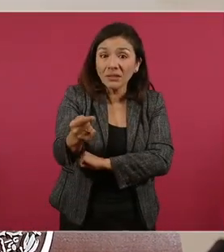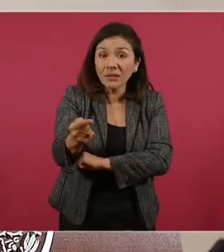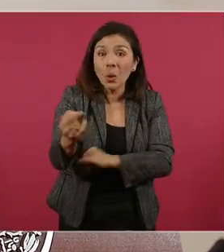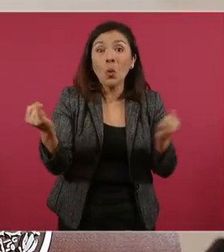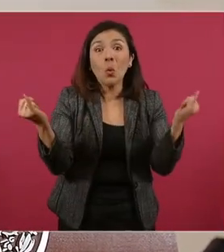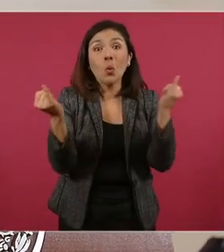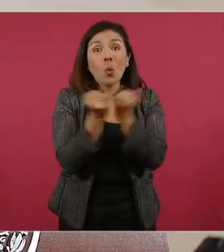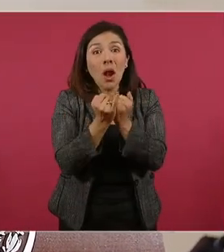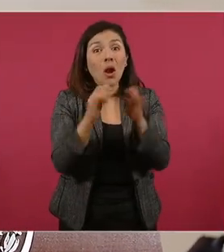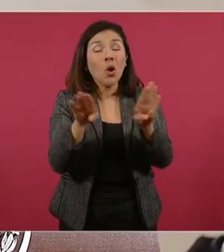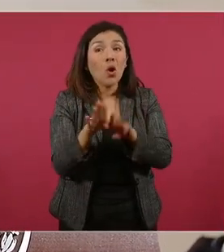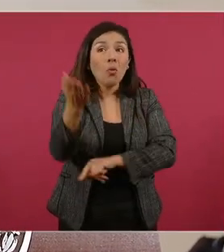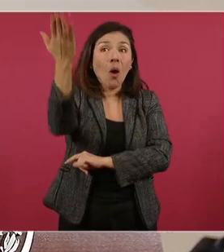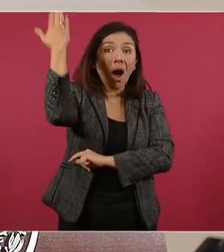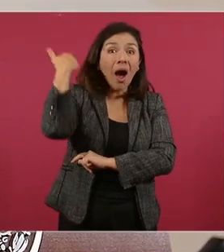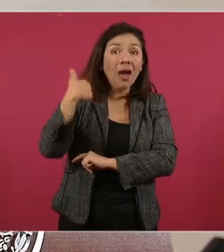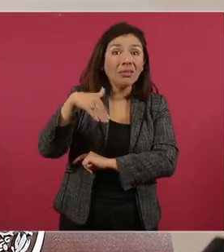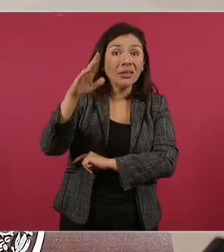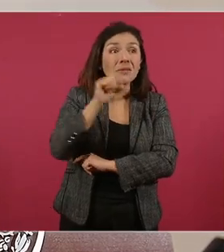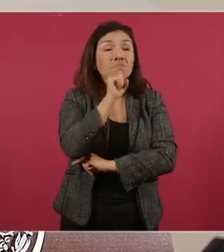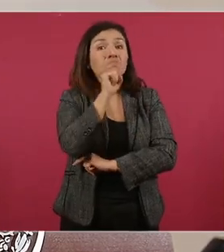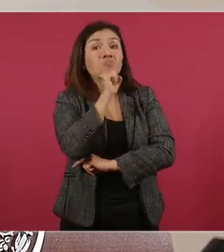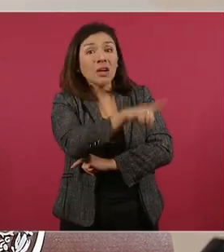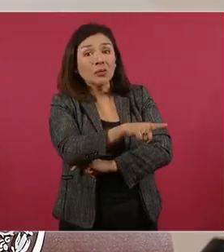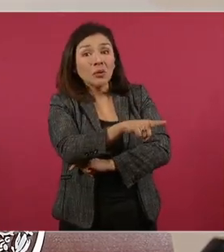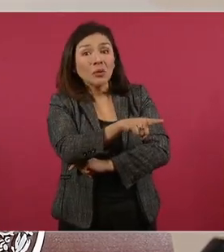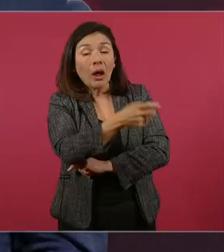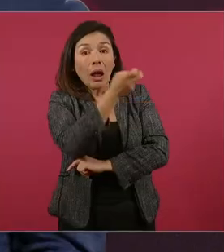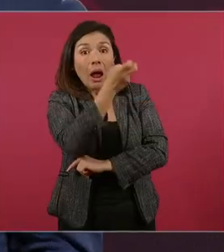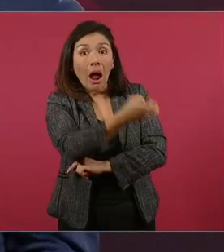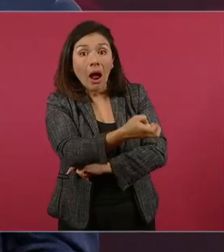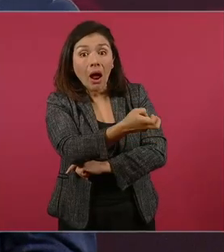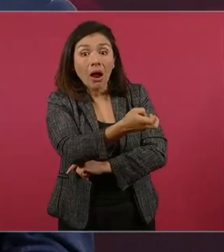regrese ese